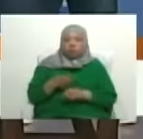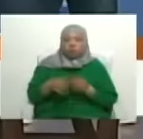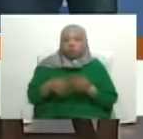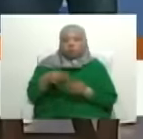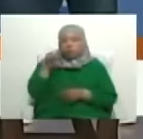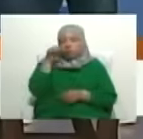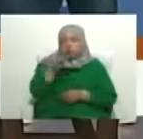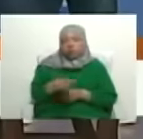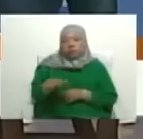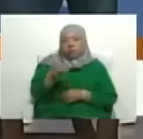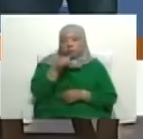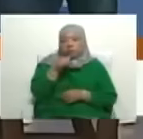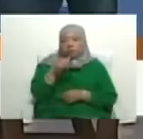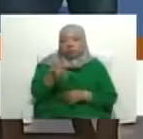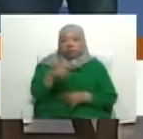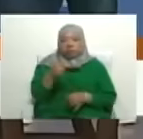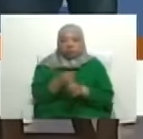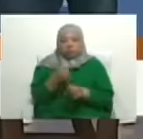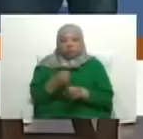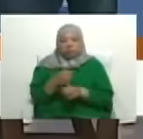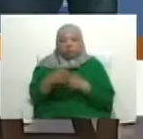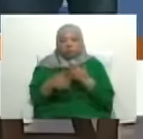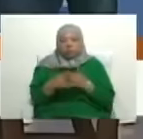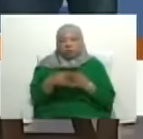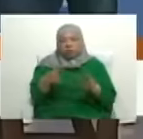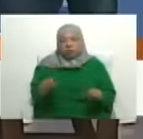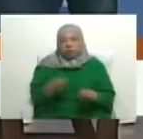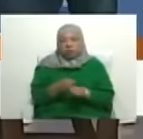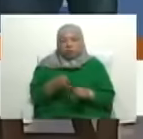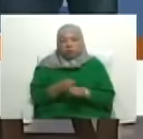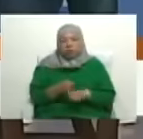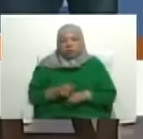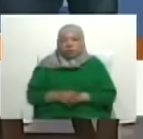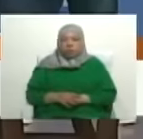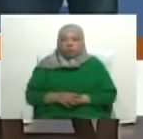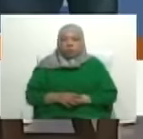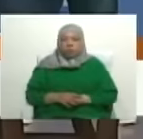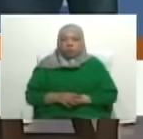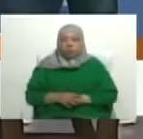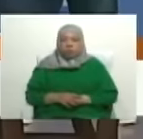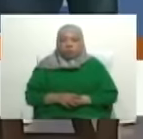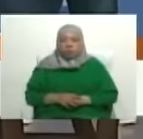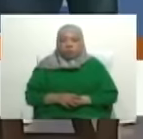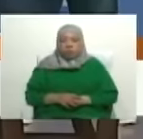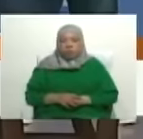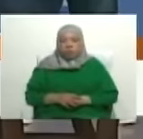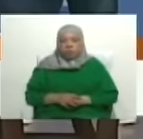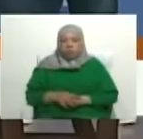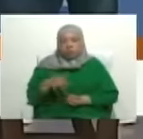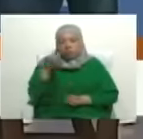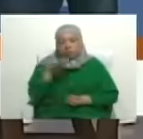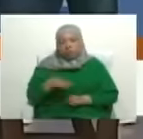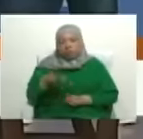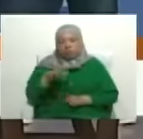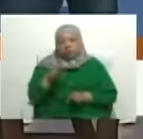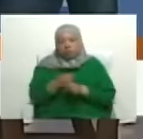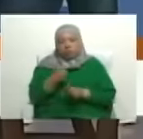Porque cuando hablan de los efectos del bloqueo y de las sanciones, para sacarle algún rédito electoral, ¿se están aprovechando o no?